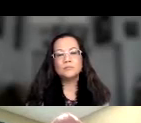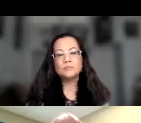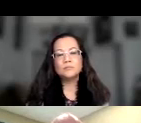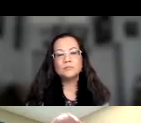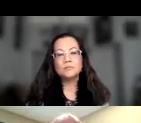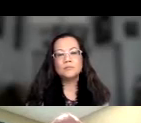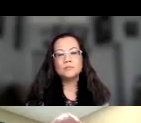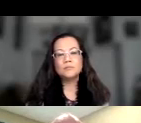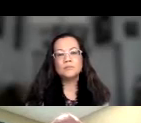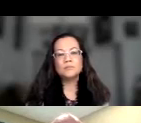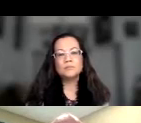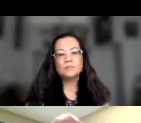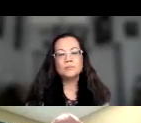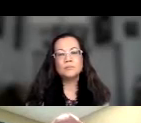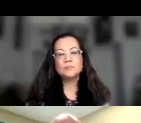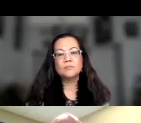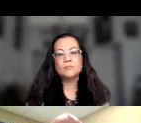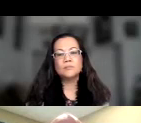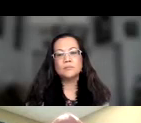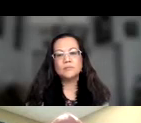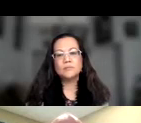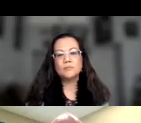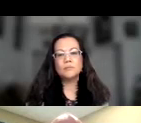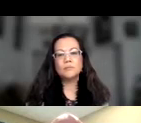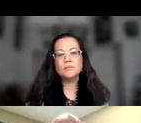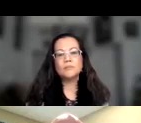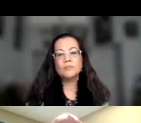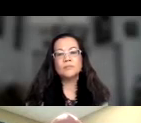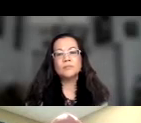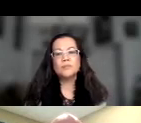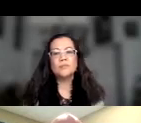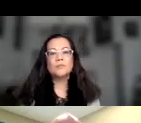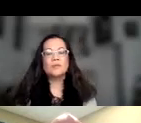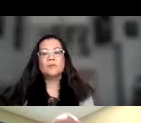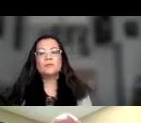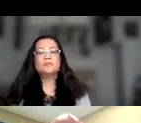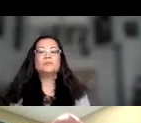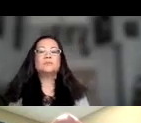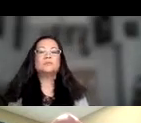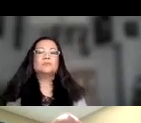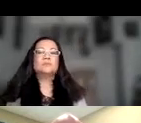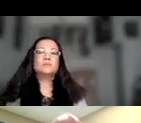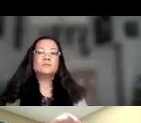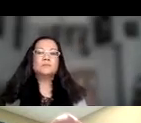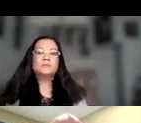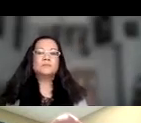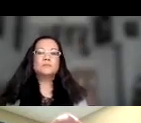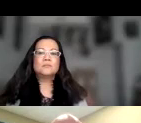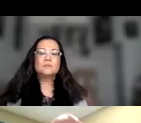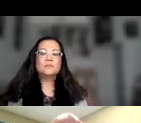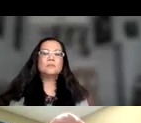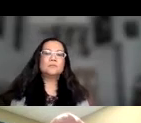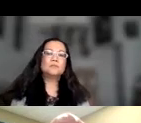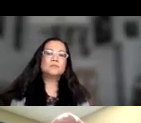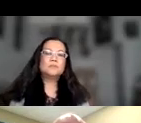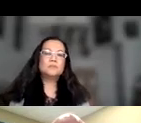Nosotros hemos incluido en cada cuadro, mientras que avanzamos, vamos a quedarnos aquí, pero cada uno de estos cuadros que se ve en